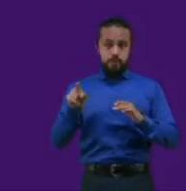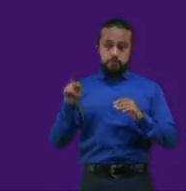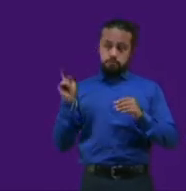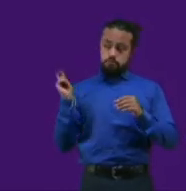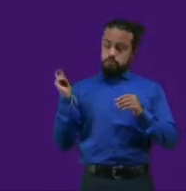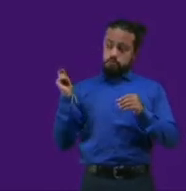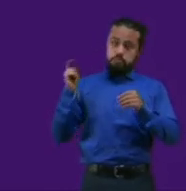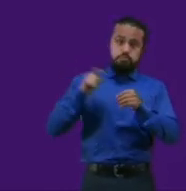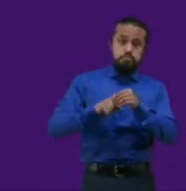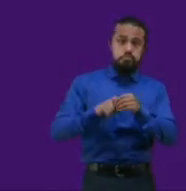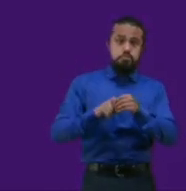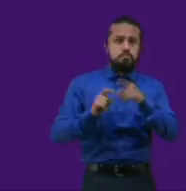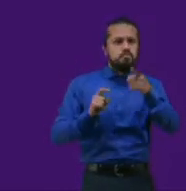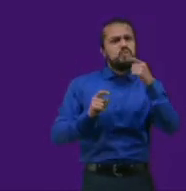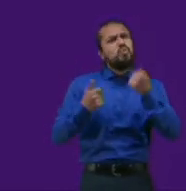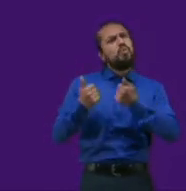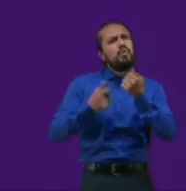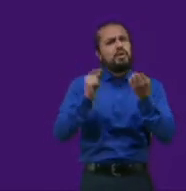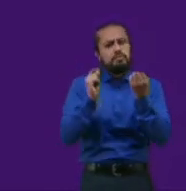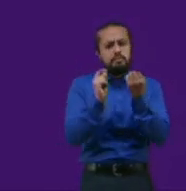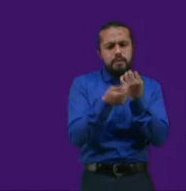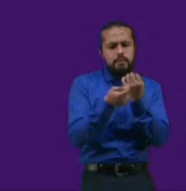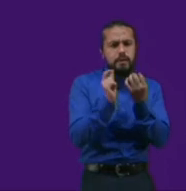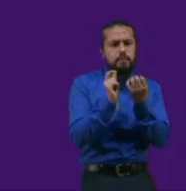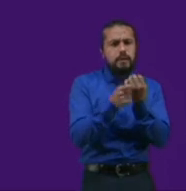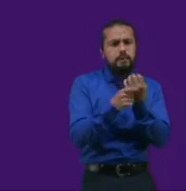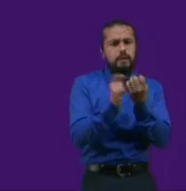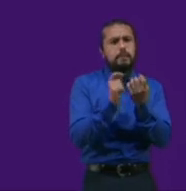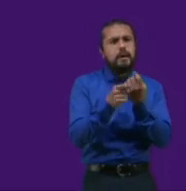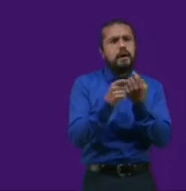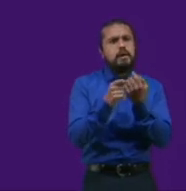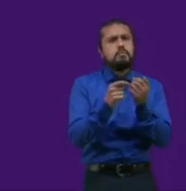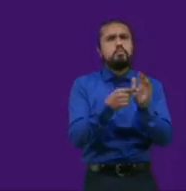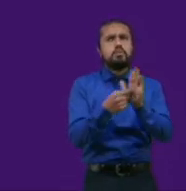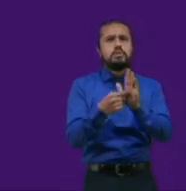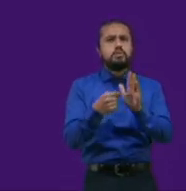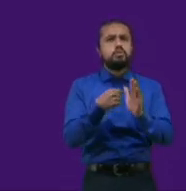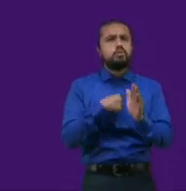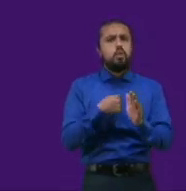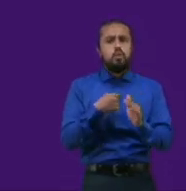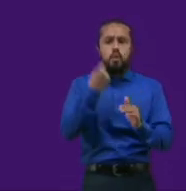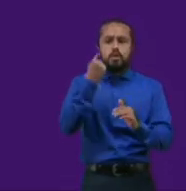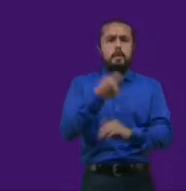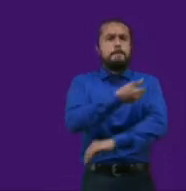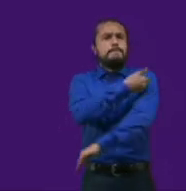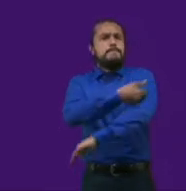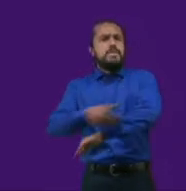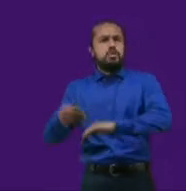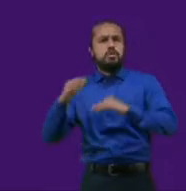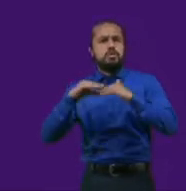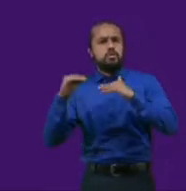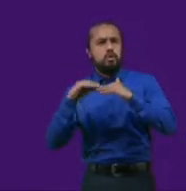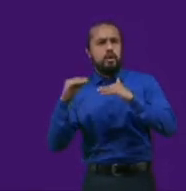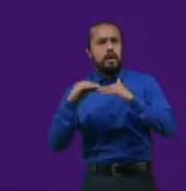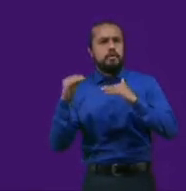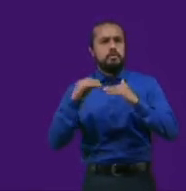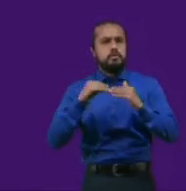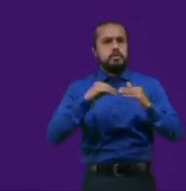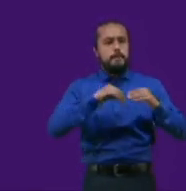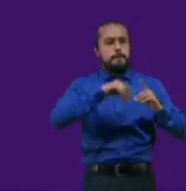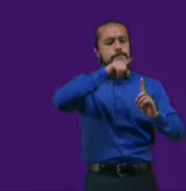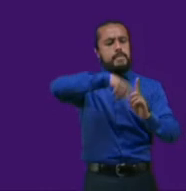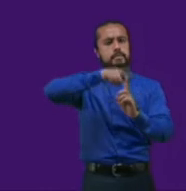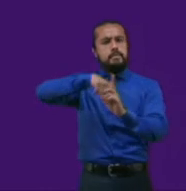tu negocio? ¿Qué variable que no sea tan obvia como pues, yo genero tantos millones de dólares en facturación? Es